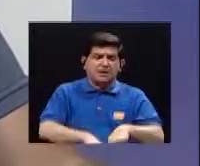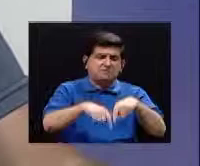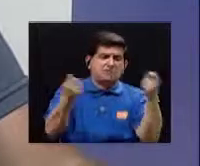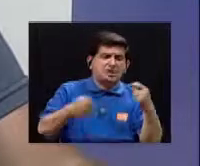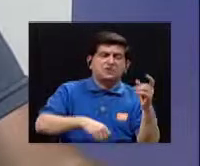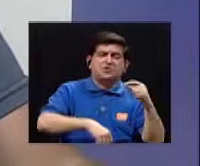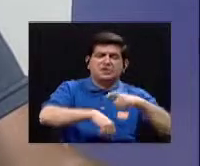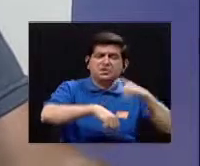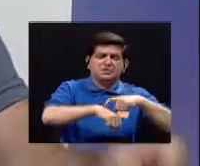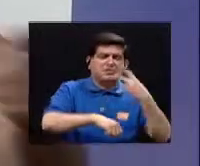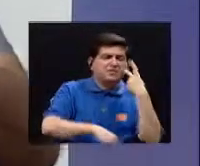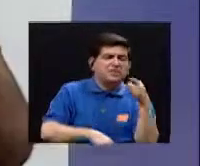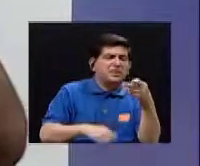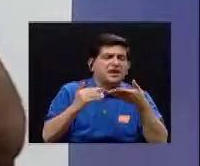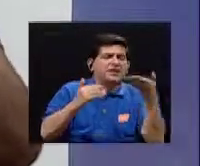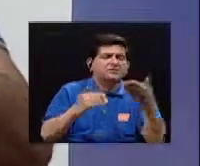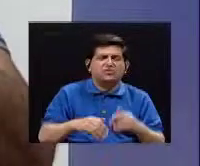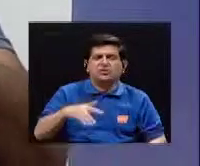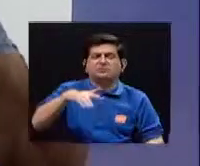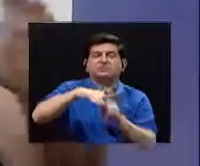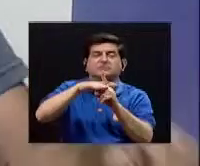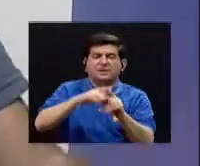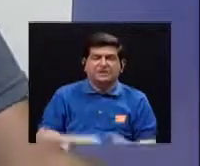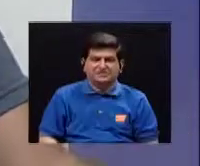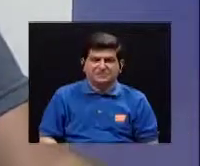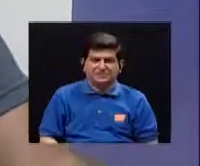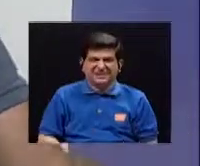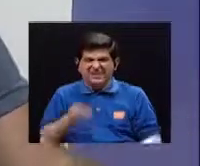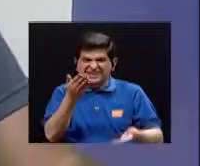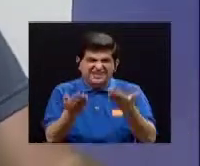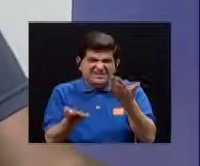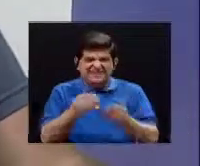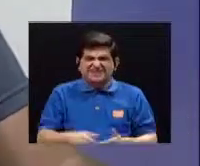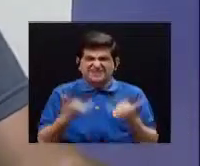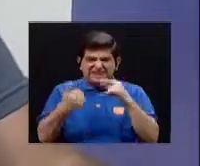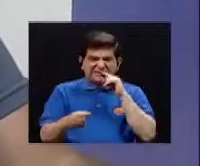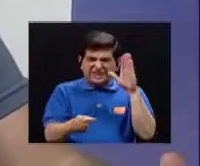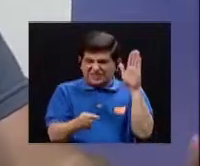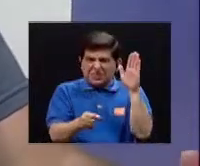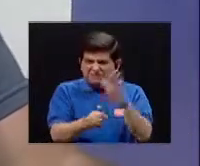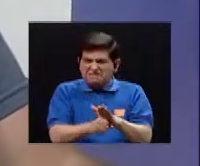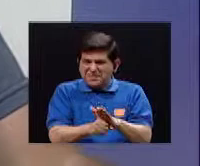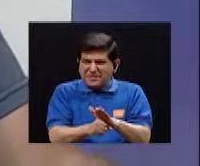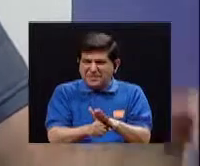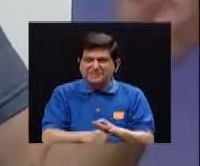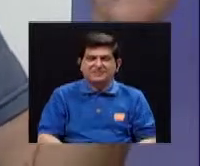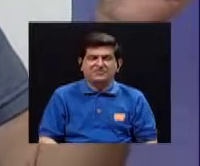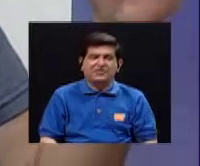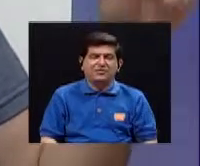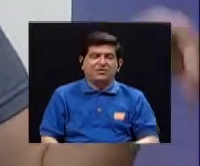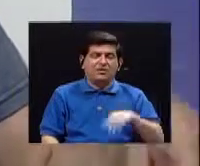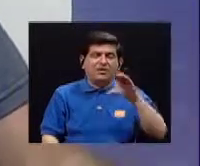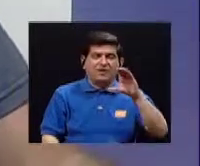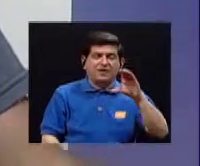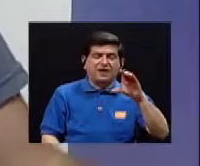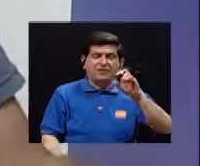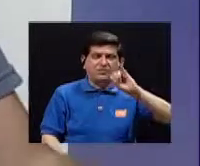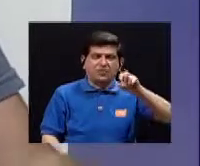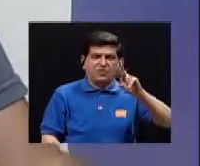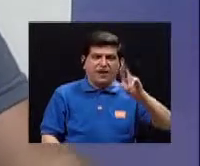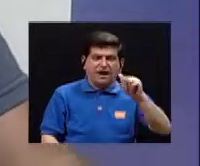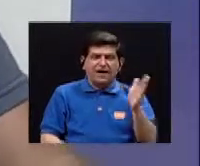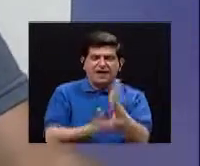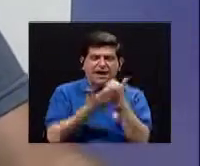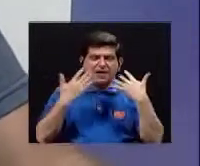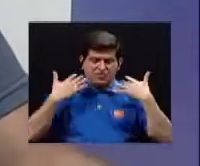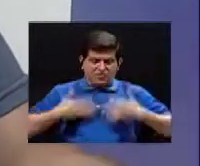periódico tal fecha a ver cómo se ven tal cosa y así era era demasiado como que ha pegado a claudio jara por